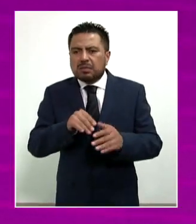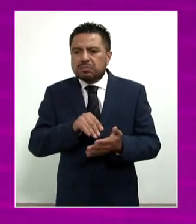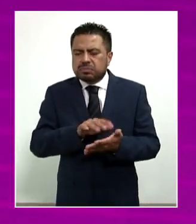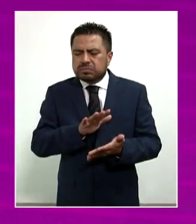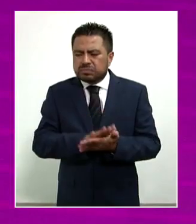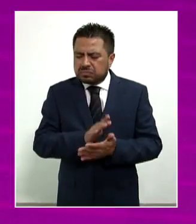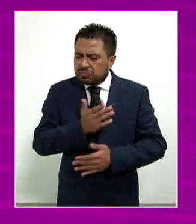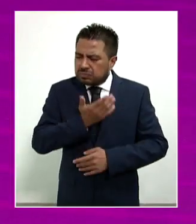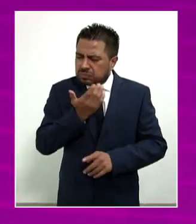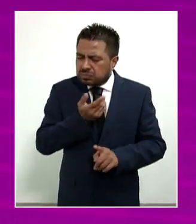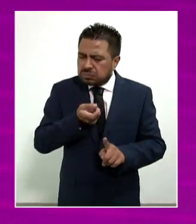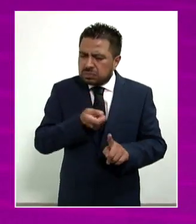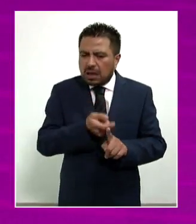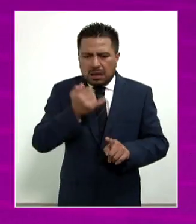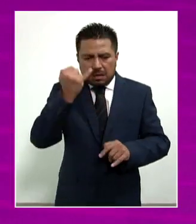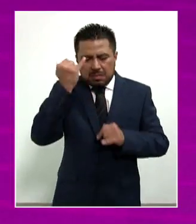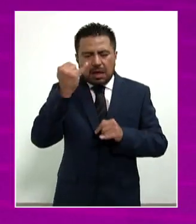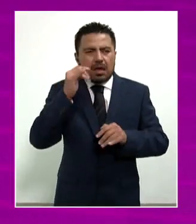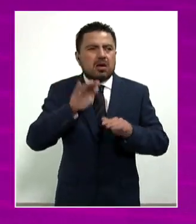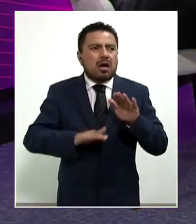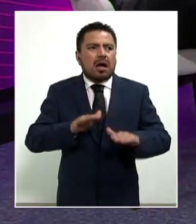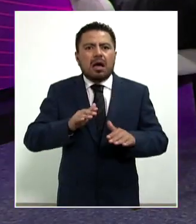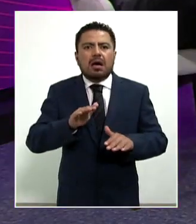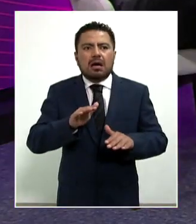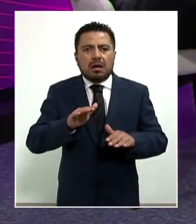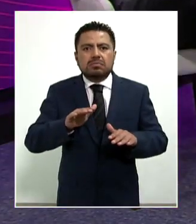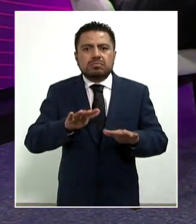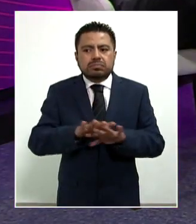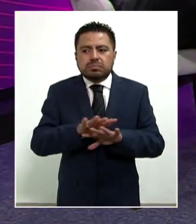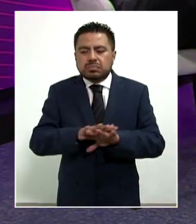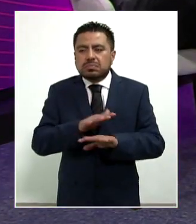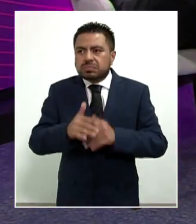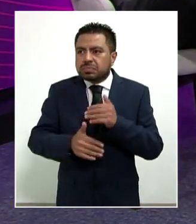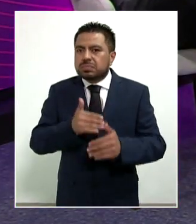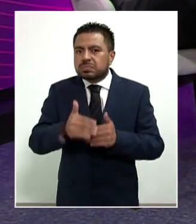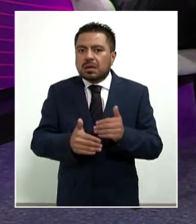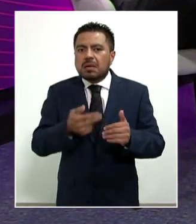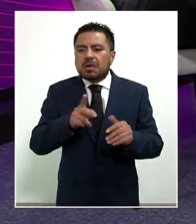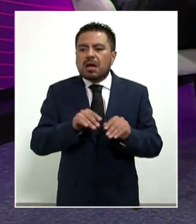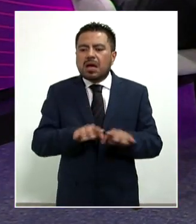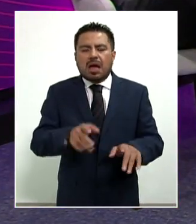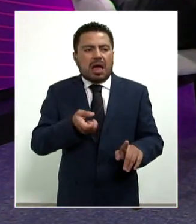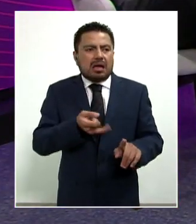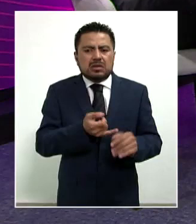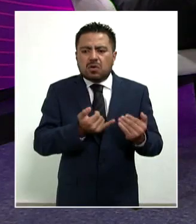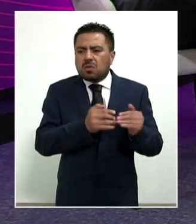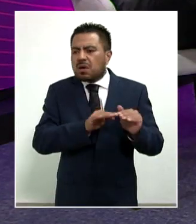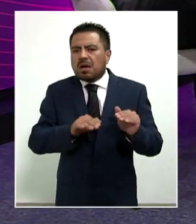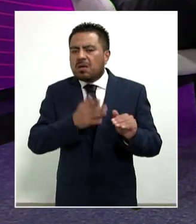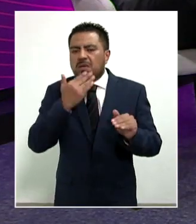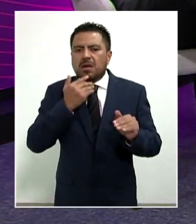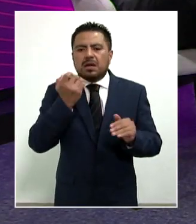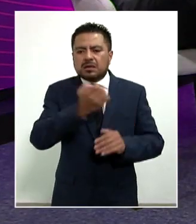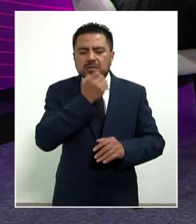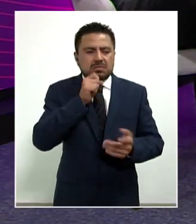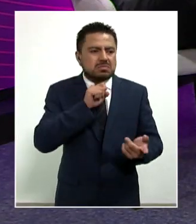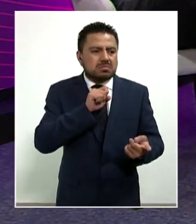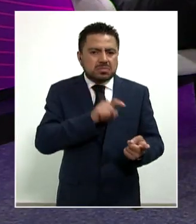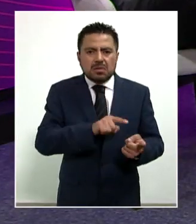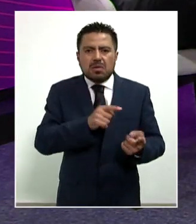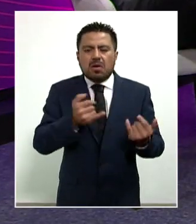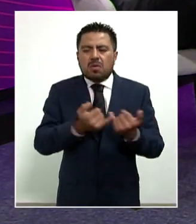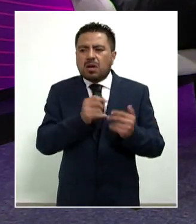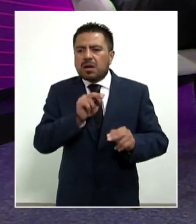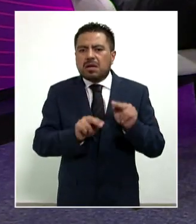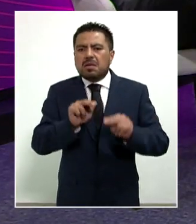rezagos donde a lo mejor hay avances, pero no los avances se distribuyen de manera igual. Es decir, las escuelas no están al